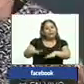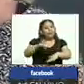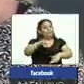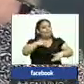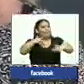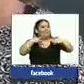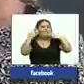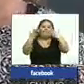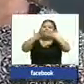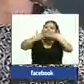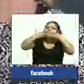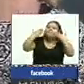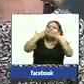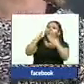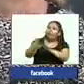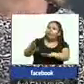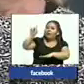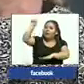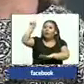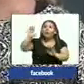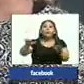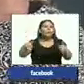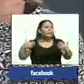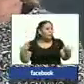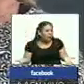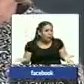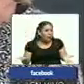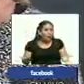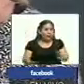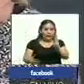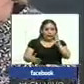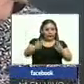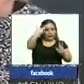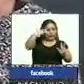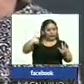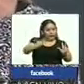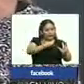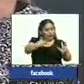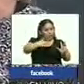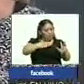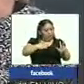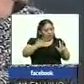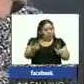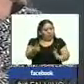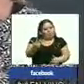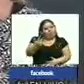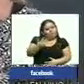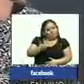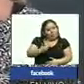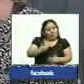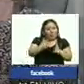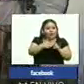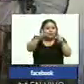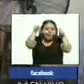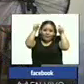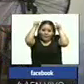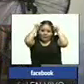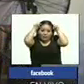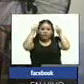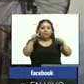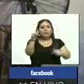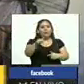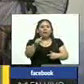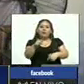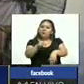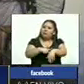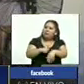me siento muy alegre y agradecida con Dios, porque las pude tener a las tres juntas, mis tres hijas, mis tres princesas. Claro, aprovechando